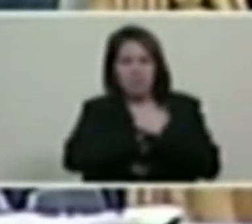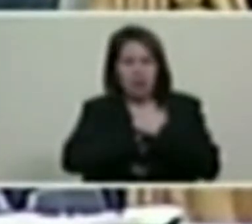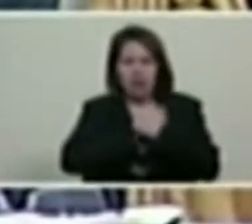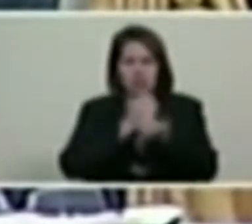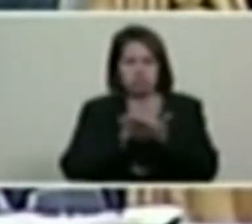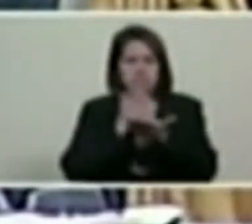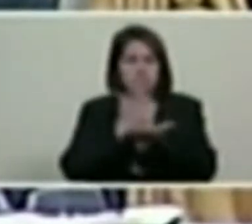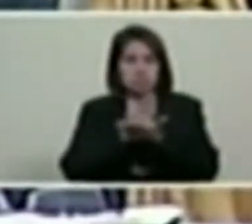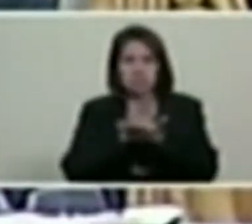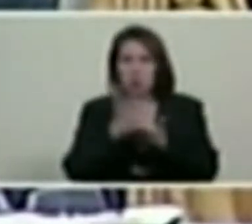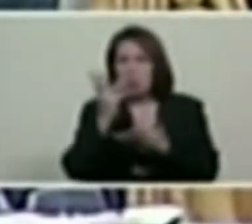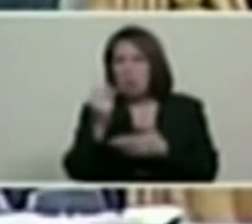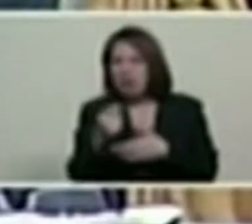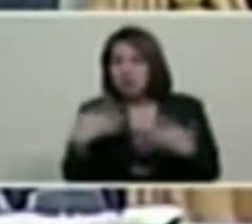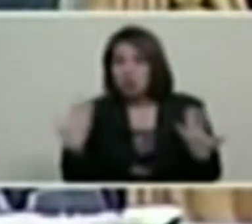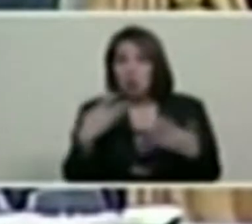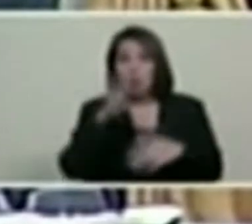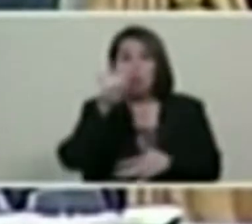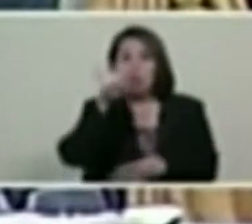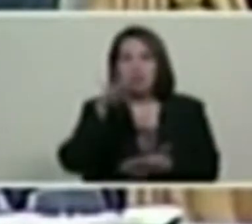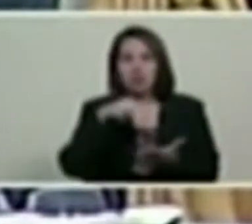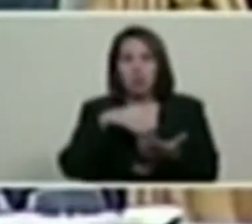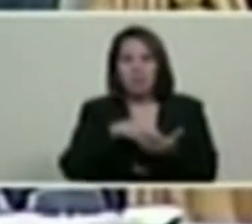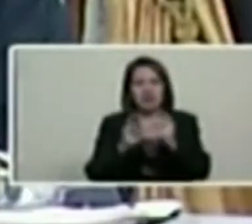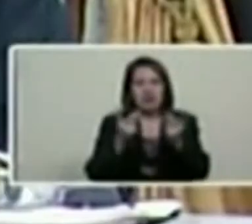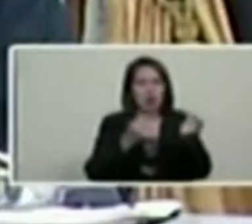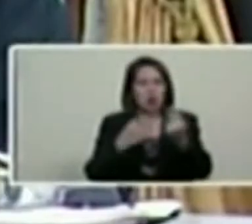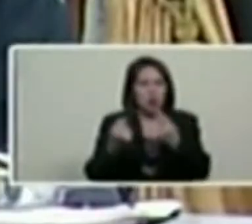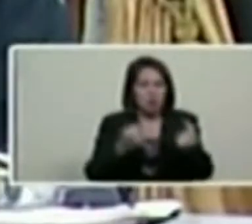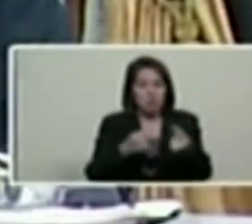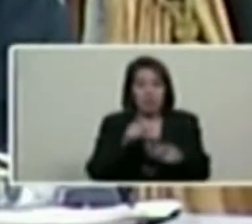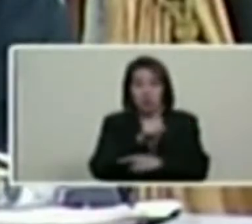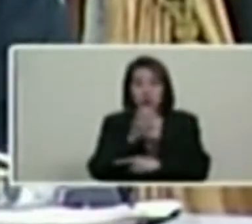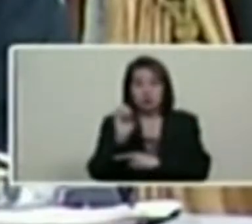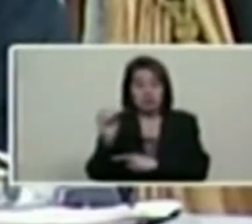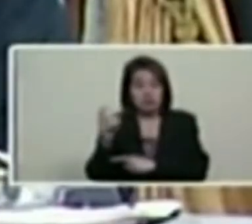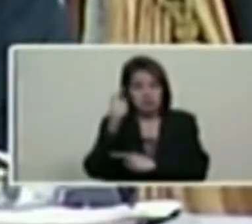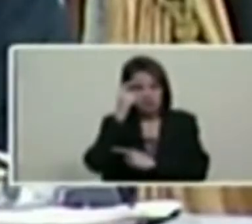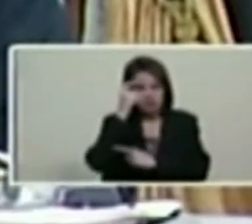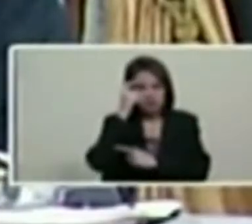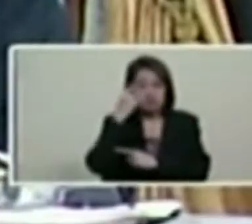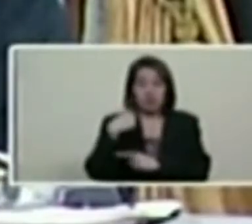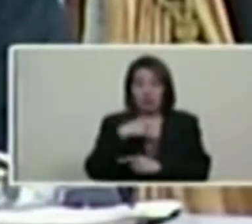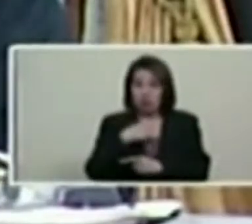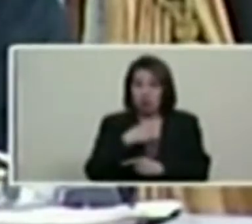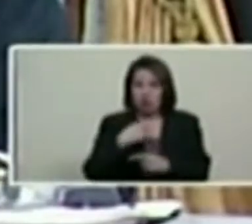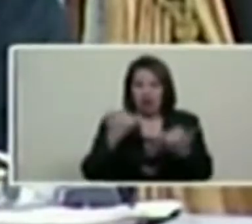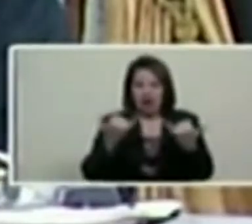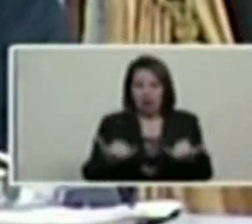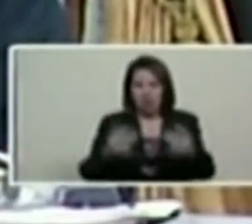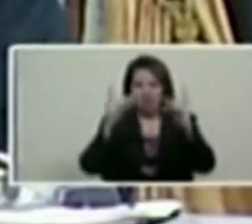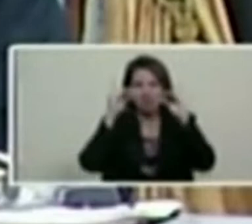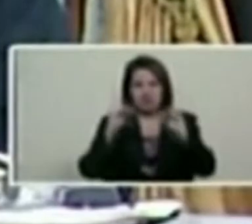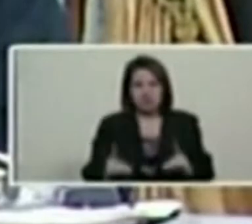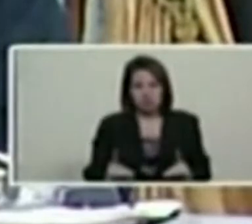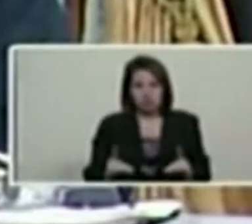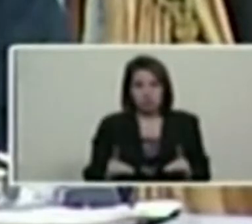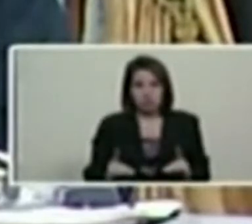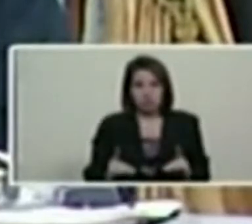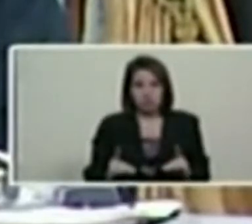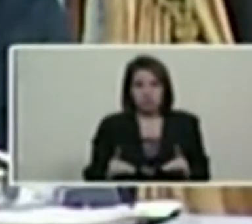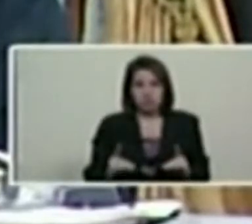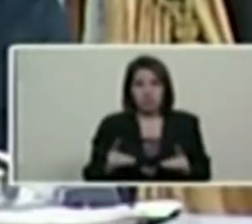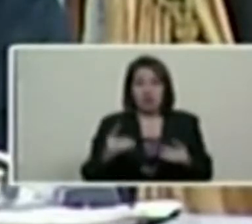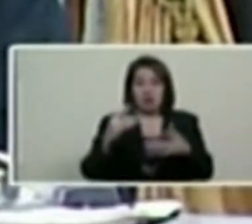será de cuatro mil quinientos bolívares el nuevo incremento hace que el salario queden unos cincuenta dólares a la tasa oficial